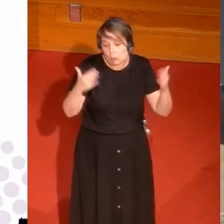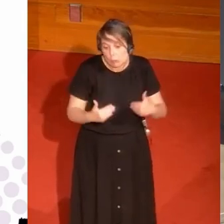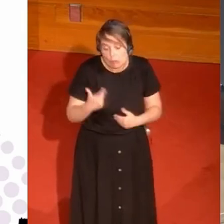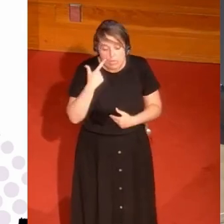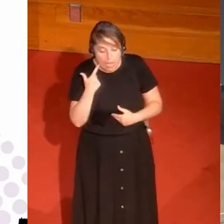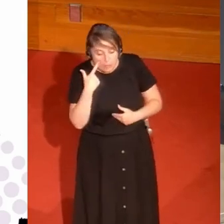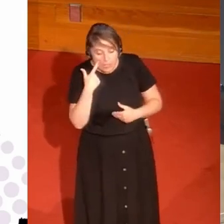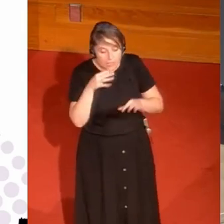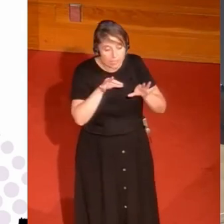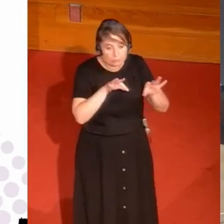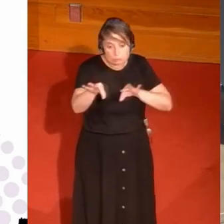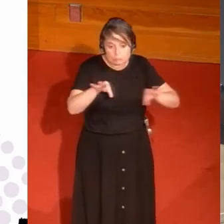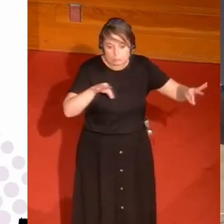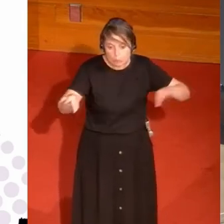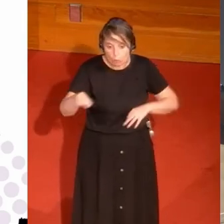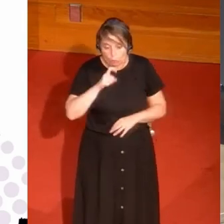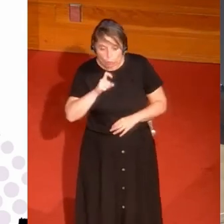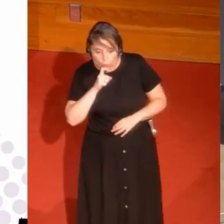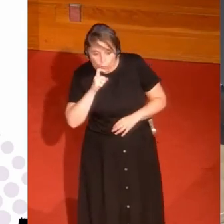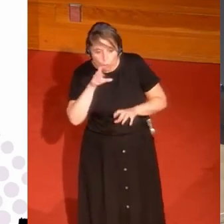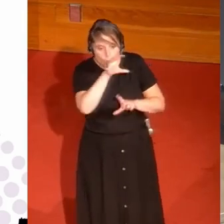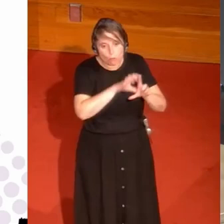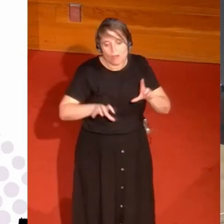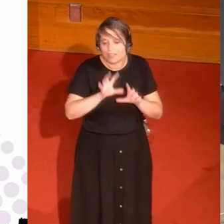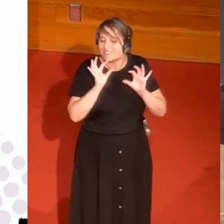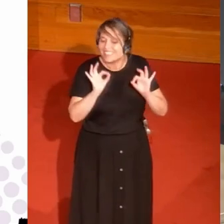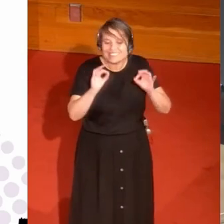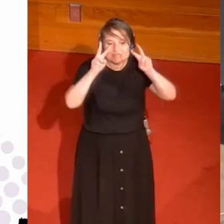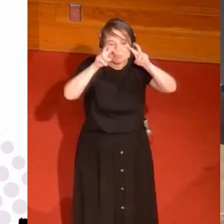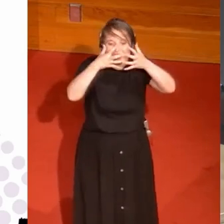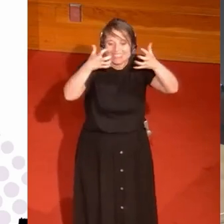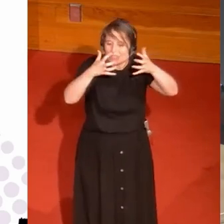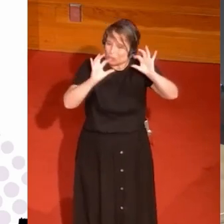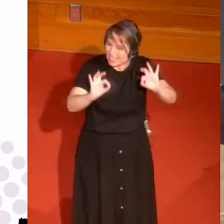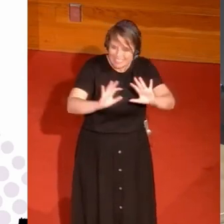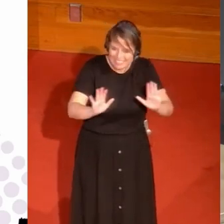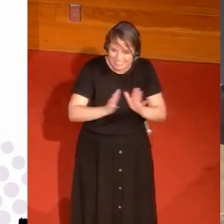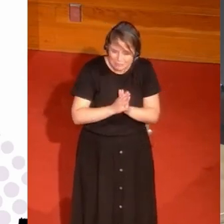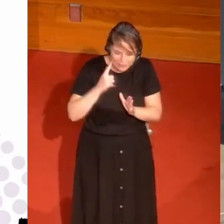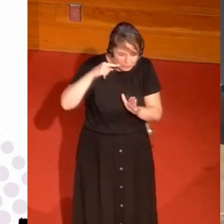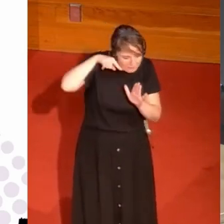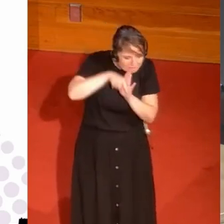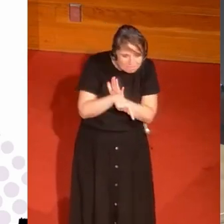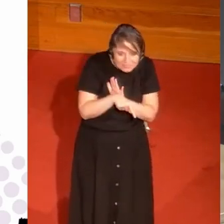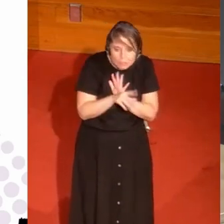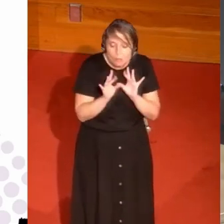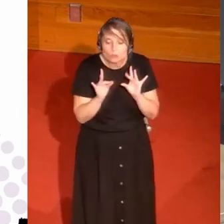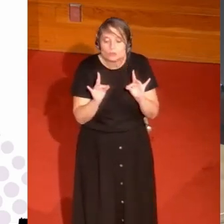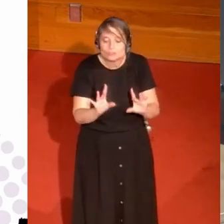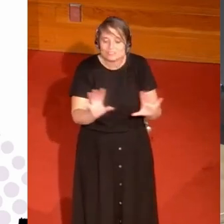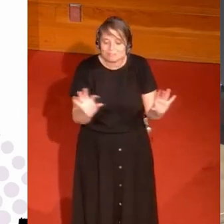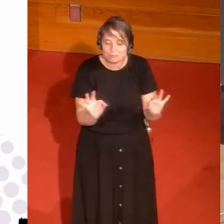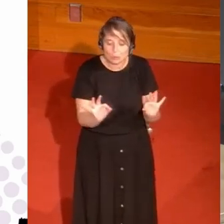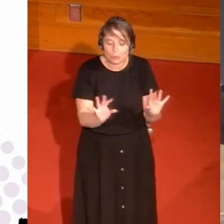para para el reparto de de menores entre comunidades eh Y los titulares son estos pero no pero nos quedamos en la